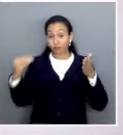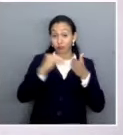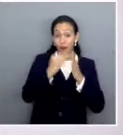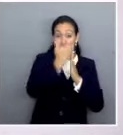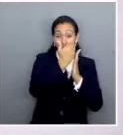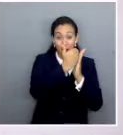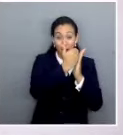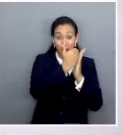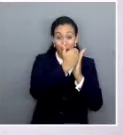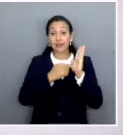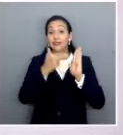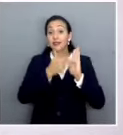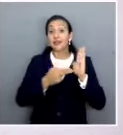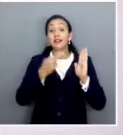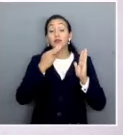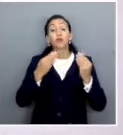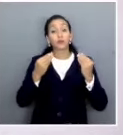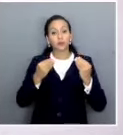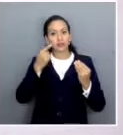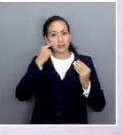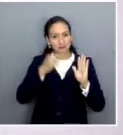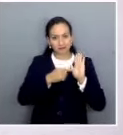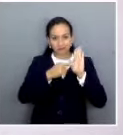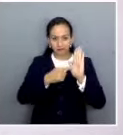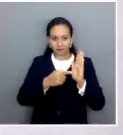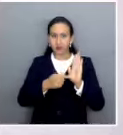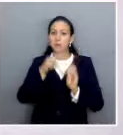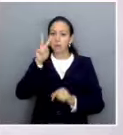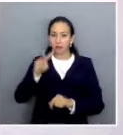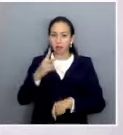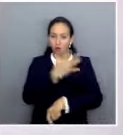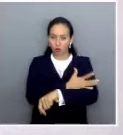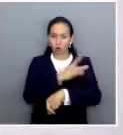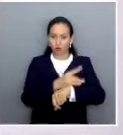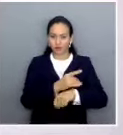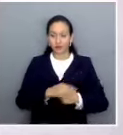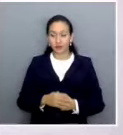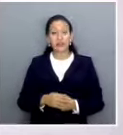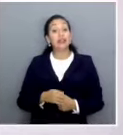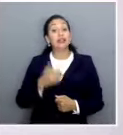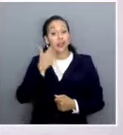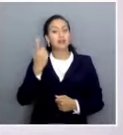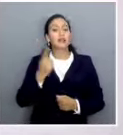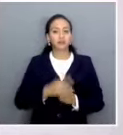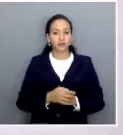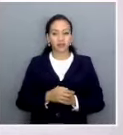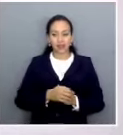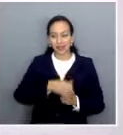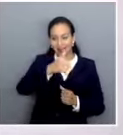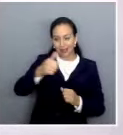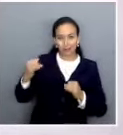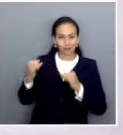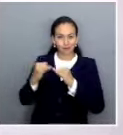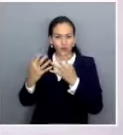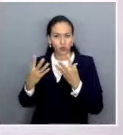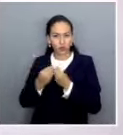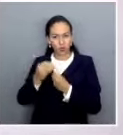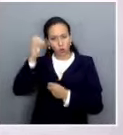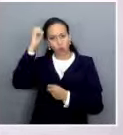un diálogo honesto, donde si podemos ponernos de acuerdo, podremos, después de